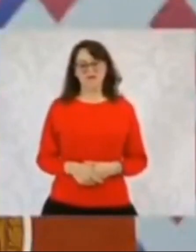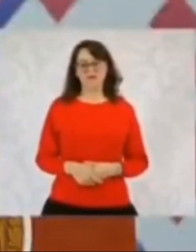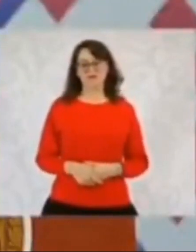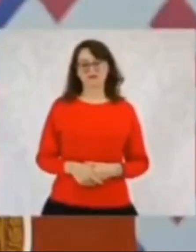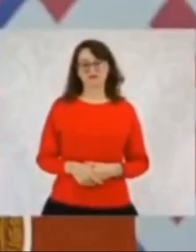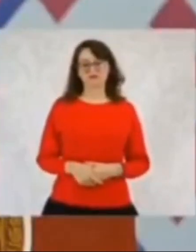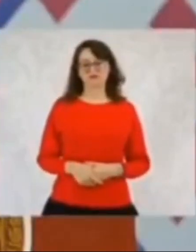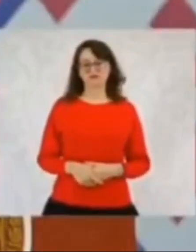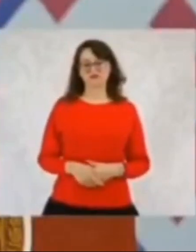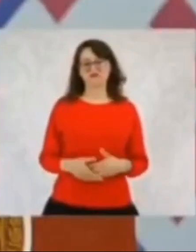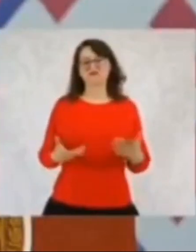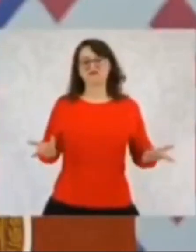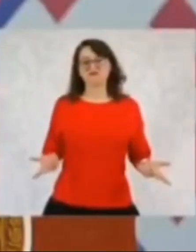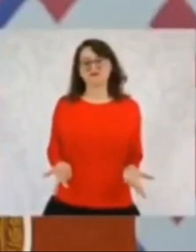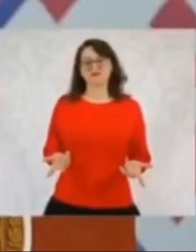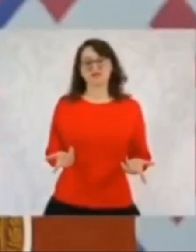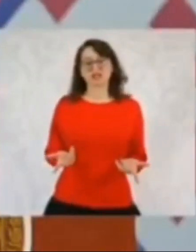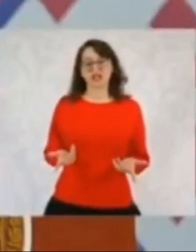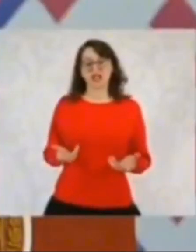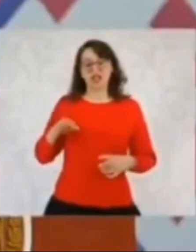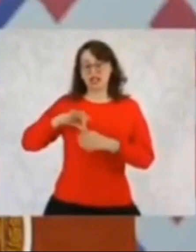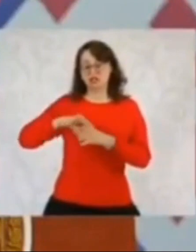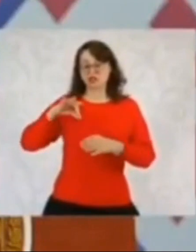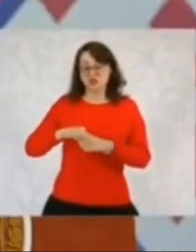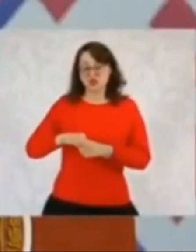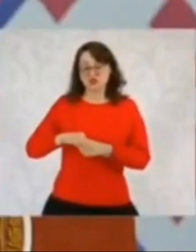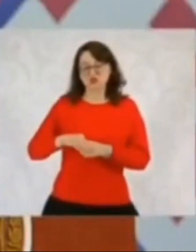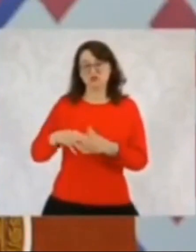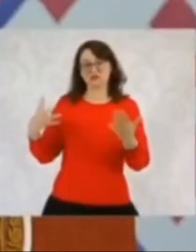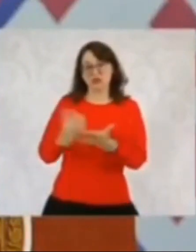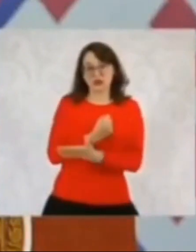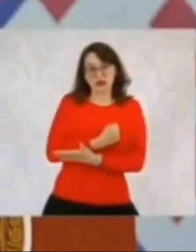O sea, que se ganen las elecciones.